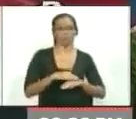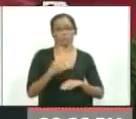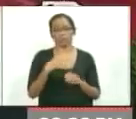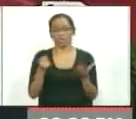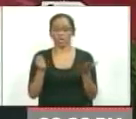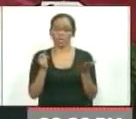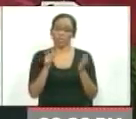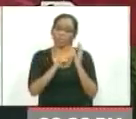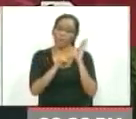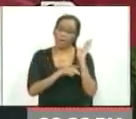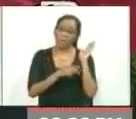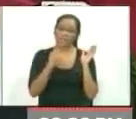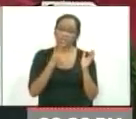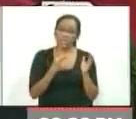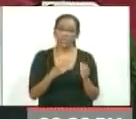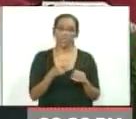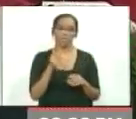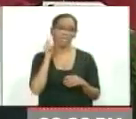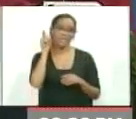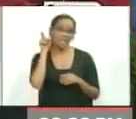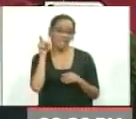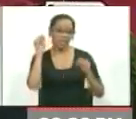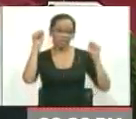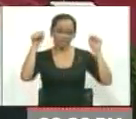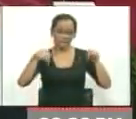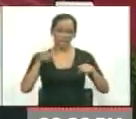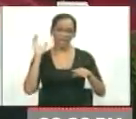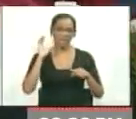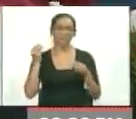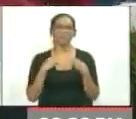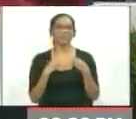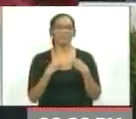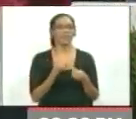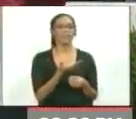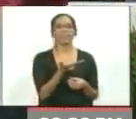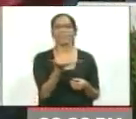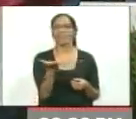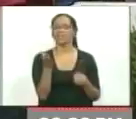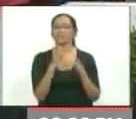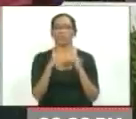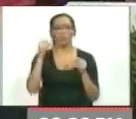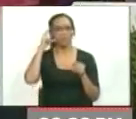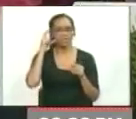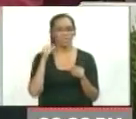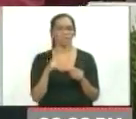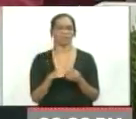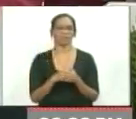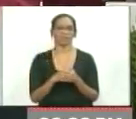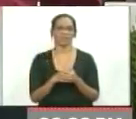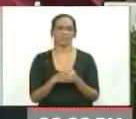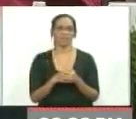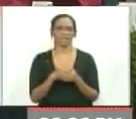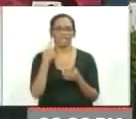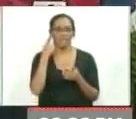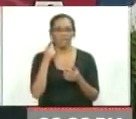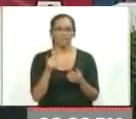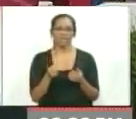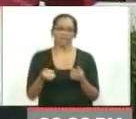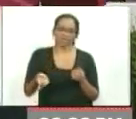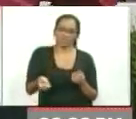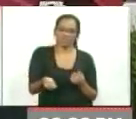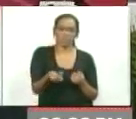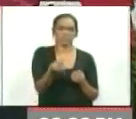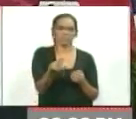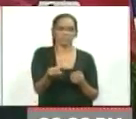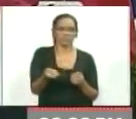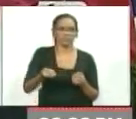dije que él cuando estaba aquí en Caracas vivía pidiendo todos los días que lo llevaran a consulta con el urólogo, porque estaba muy problema